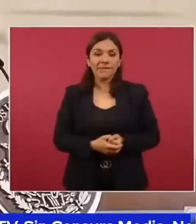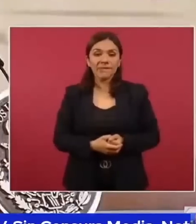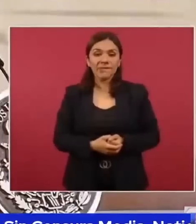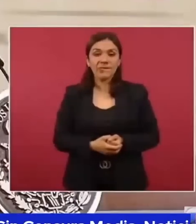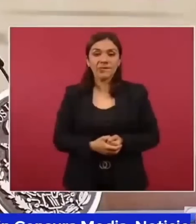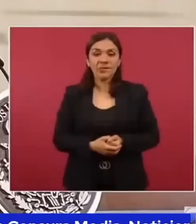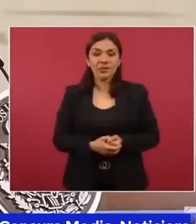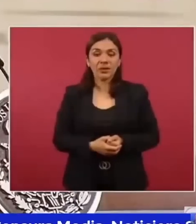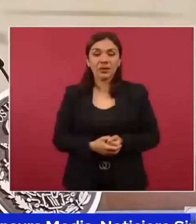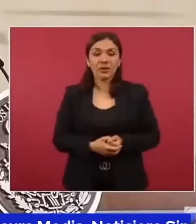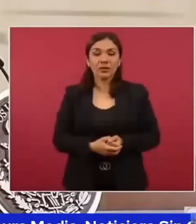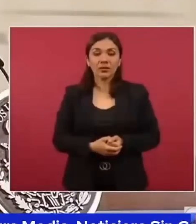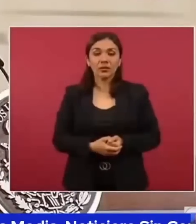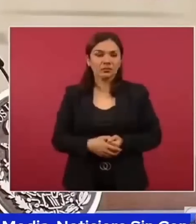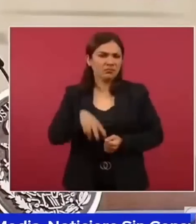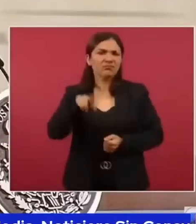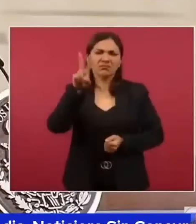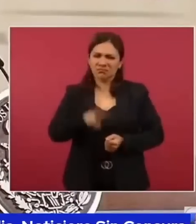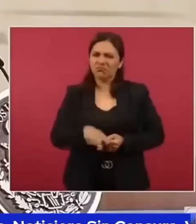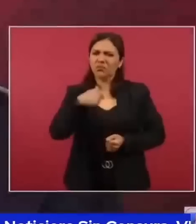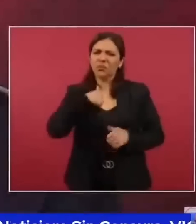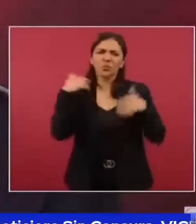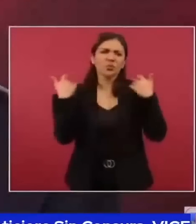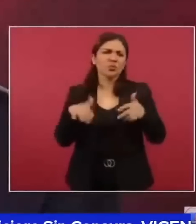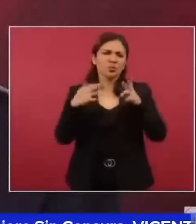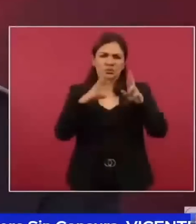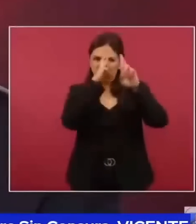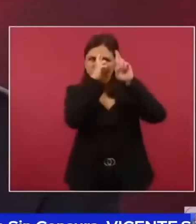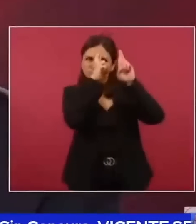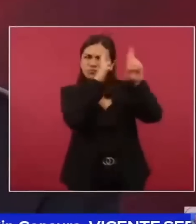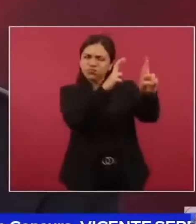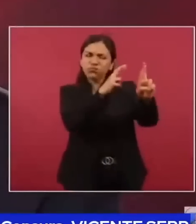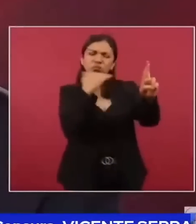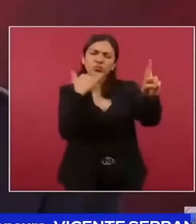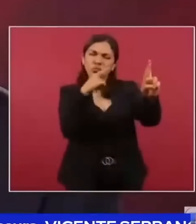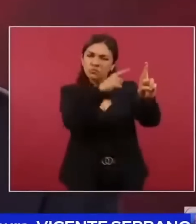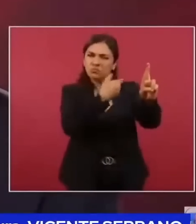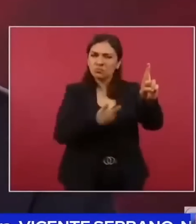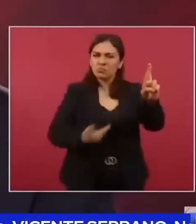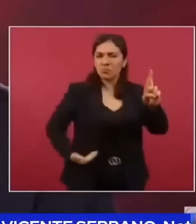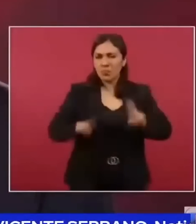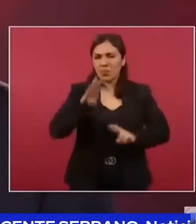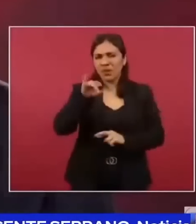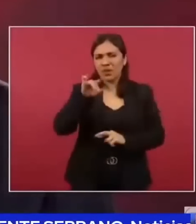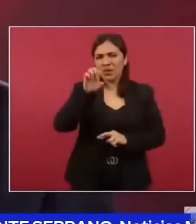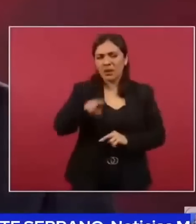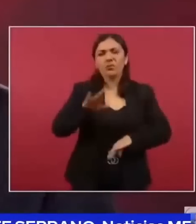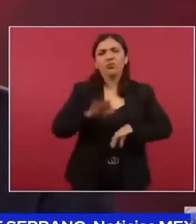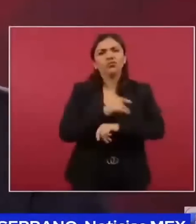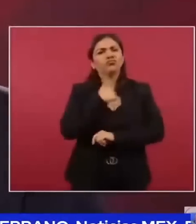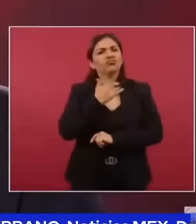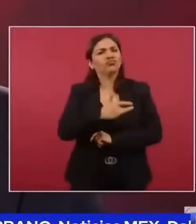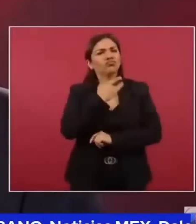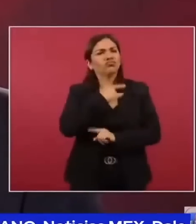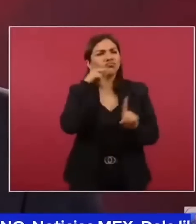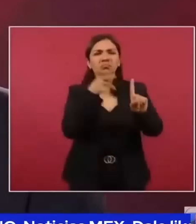Y yo le tengo muchísimo respeto al presidente Biden, porque lo considero